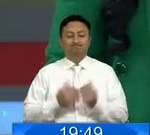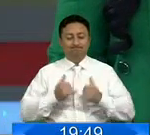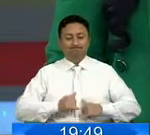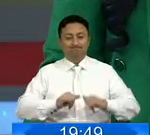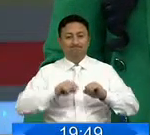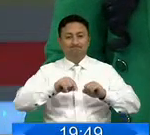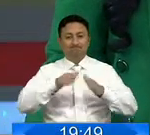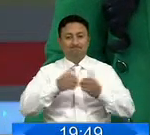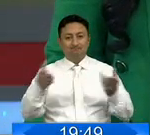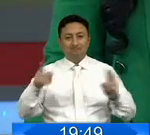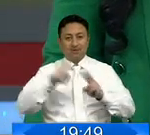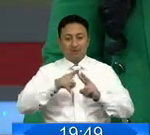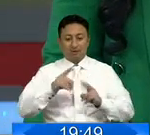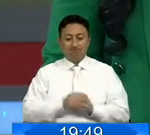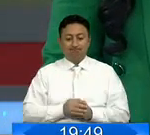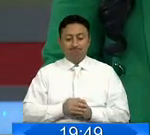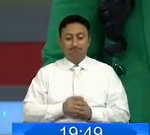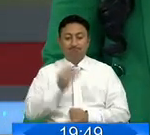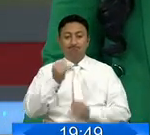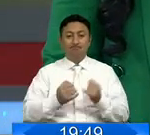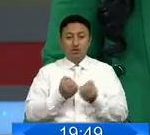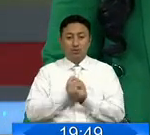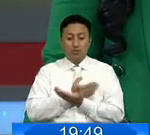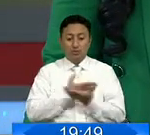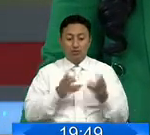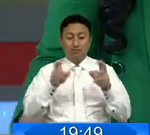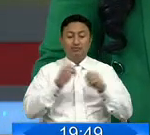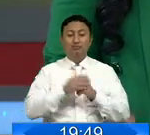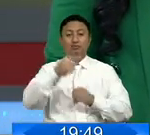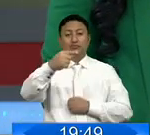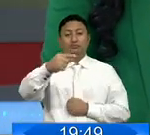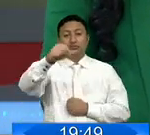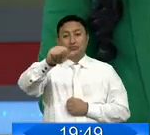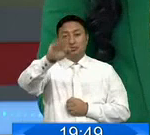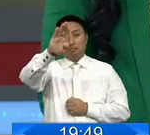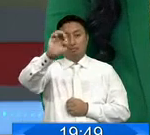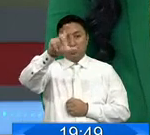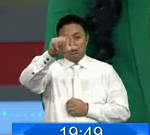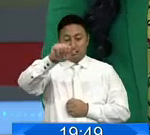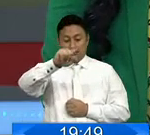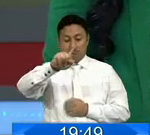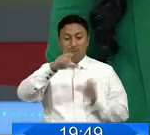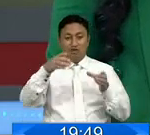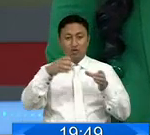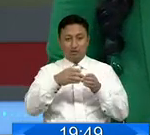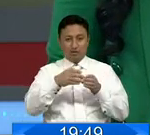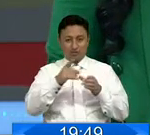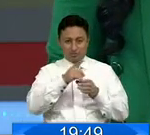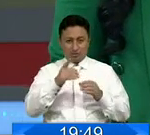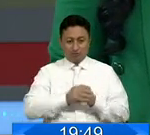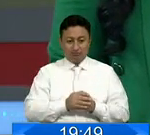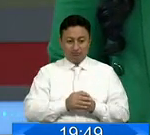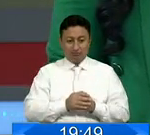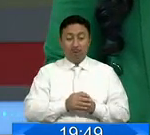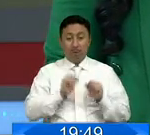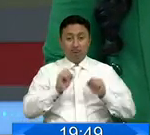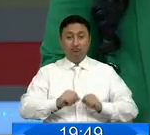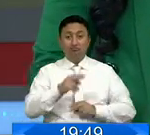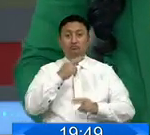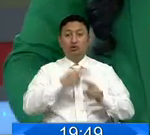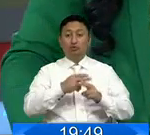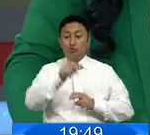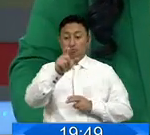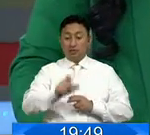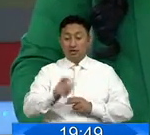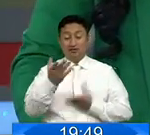Seguimos en El Comercio TV. El informe final sobre el caso Gabela realizado por la Comisión Ocasional que investiga el crimen sí contendrá los nombres de